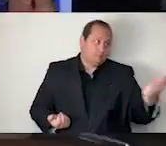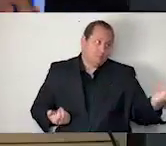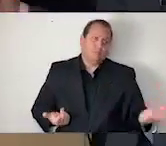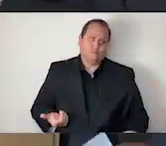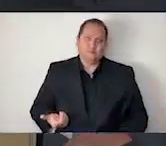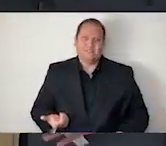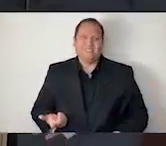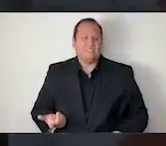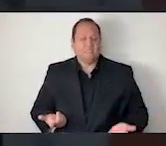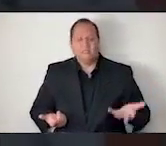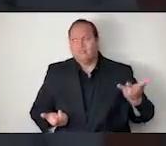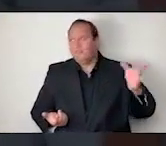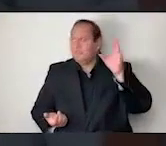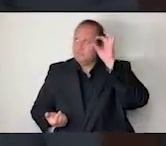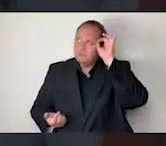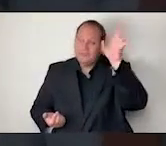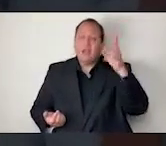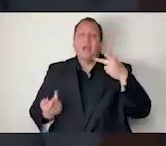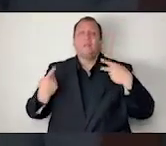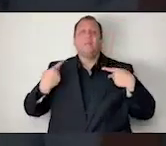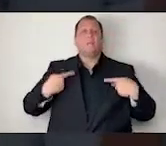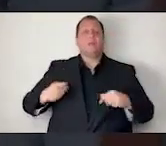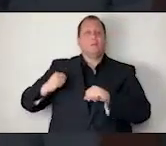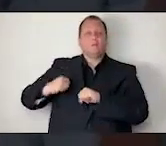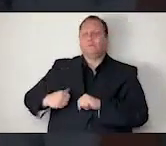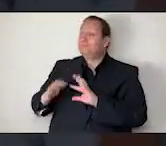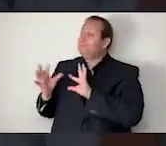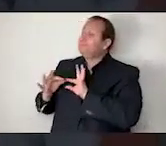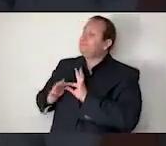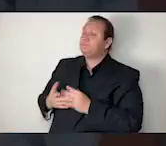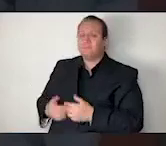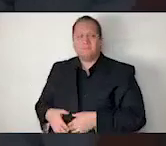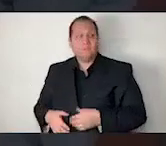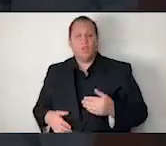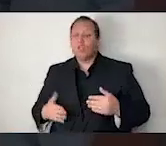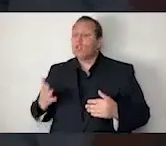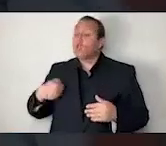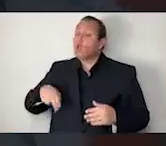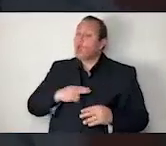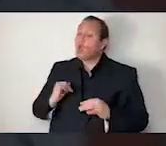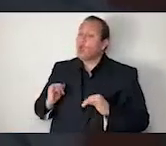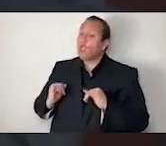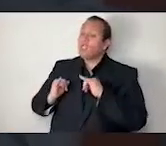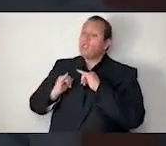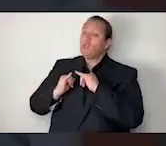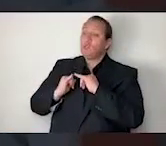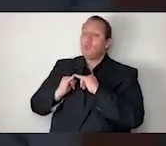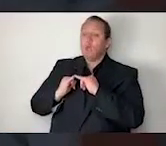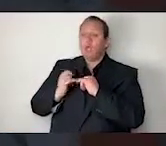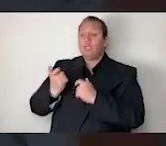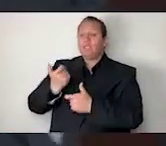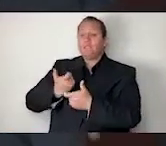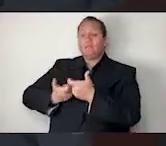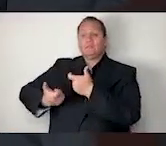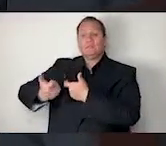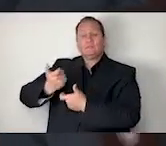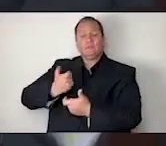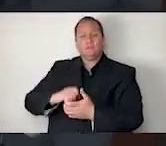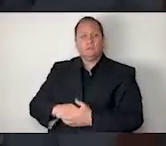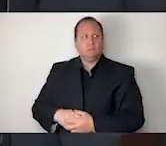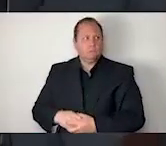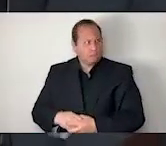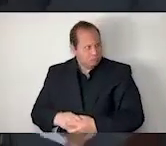reacción de la representante expresó que era una institución financiera y así estaban